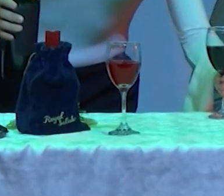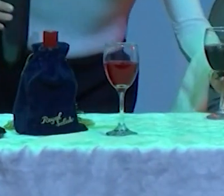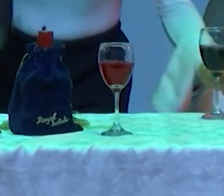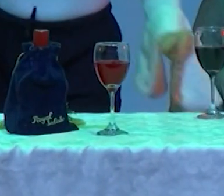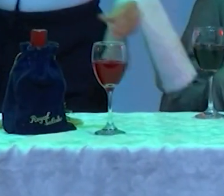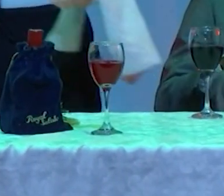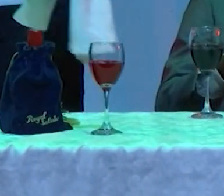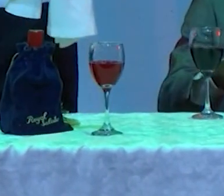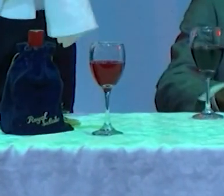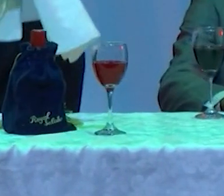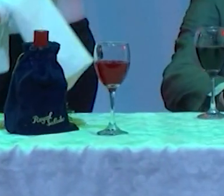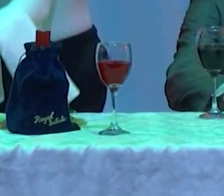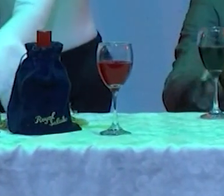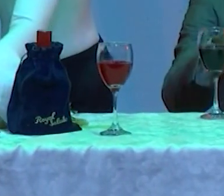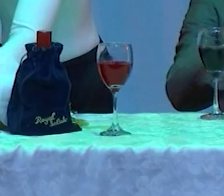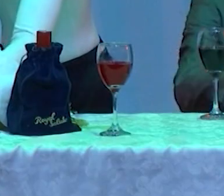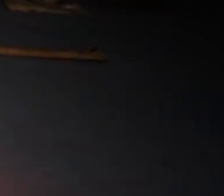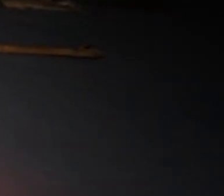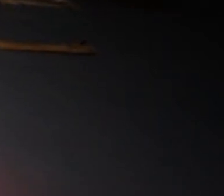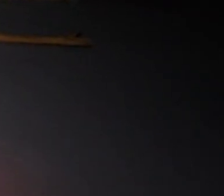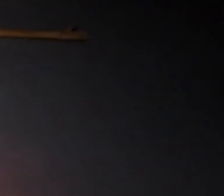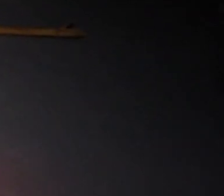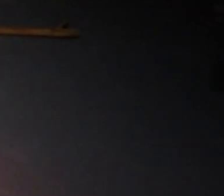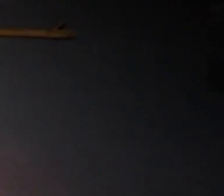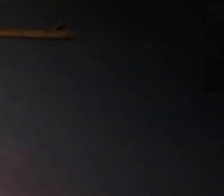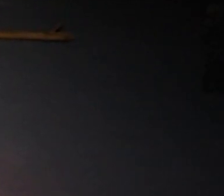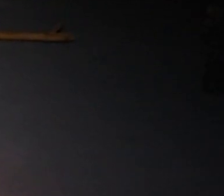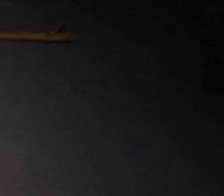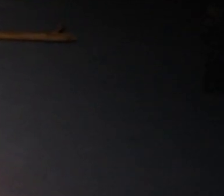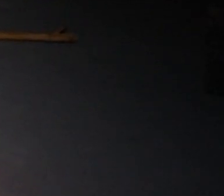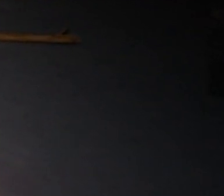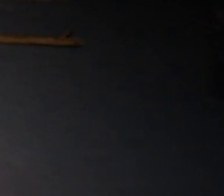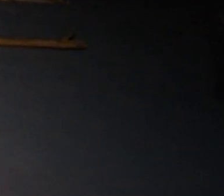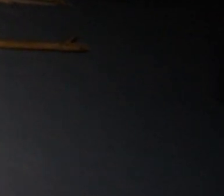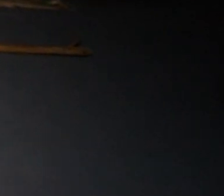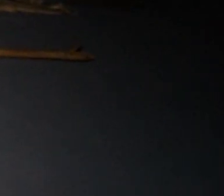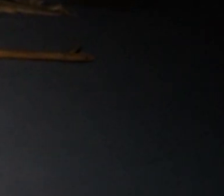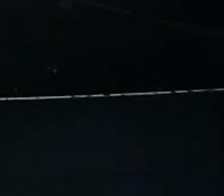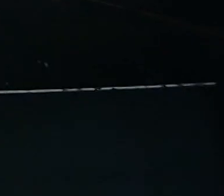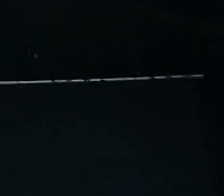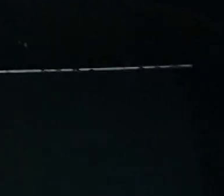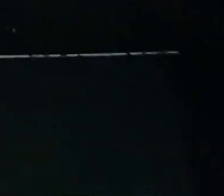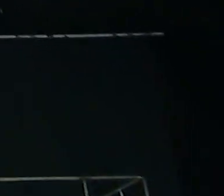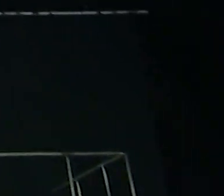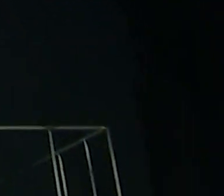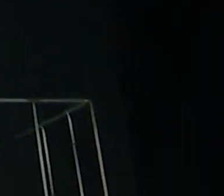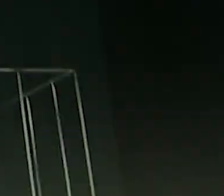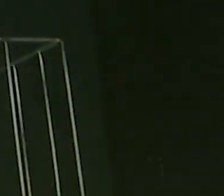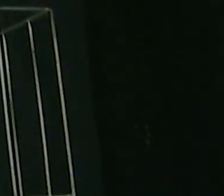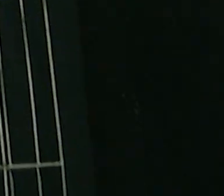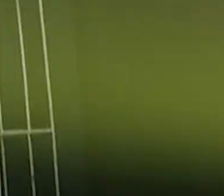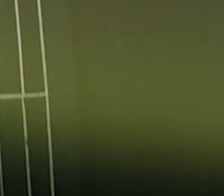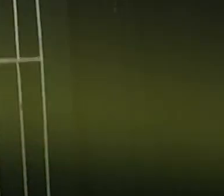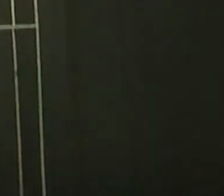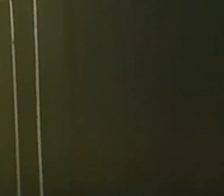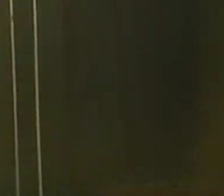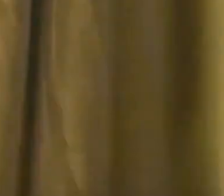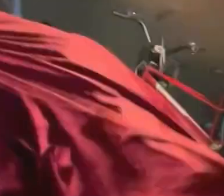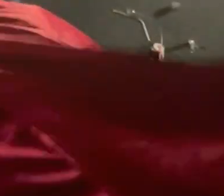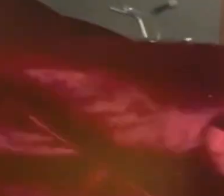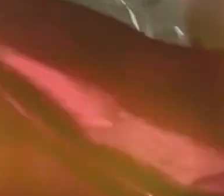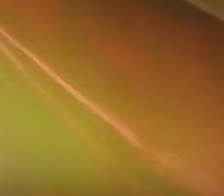tablas añoran que todo vuelva a la normalidad y que se recupere pronto la importancia del teatro y de la cultura en la sociedad